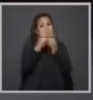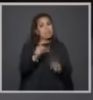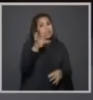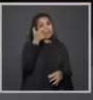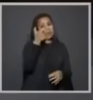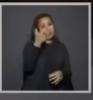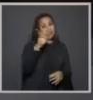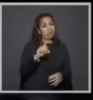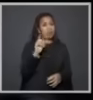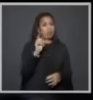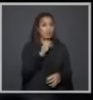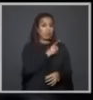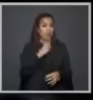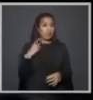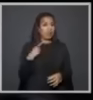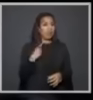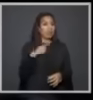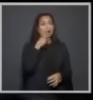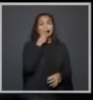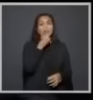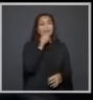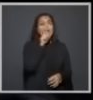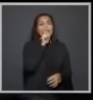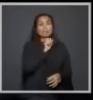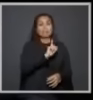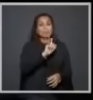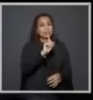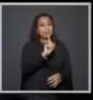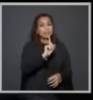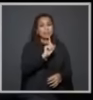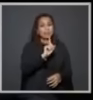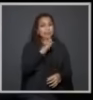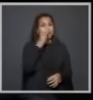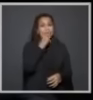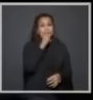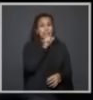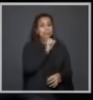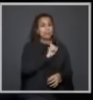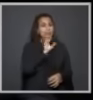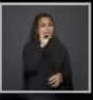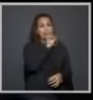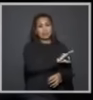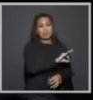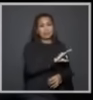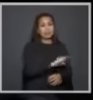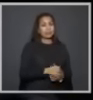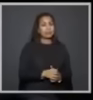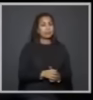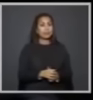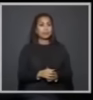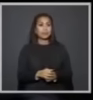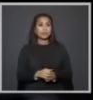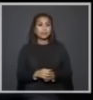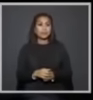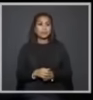lo de Reforma se ha utilizado mucho para